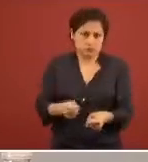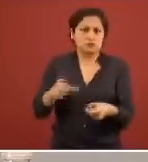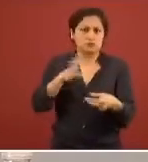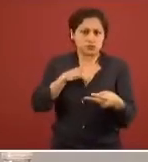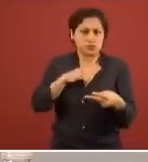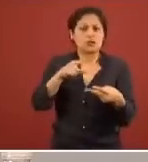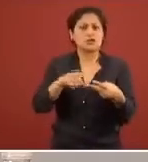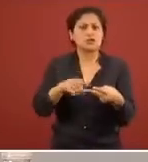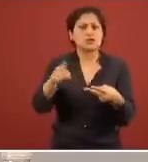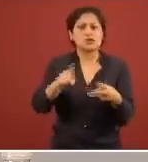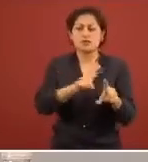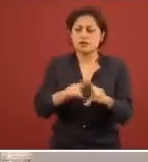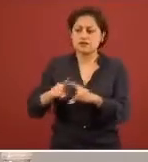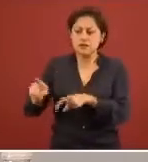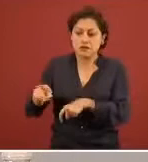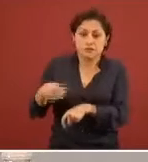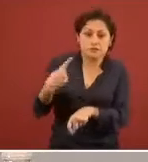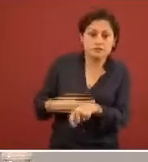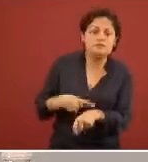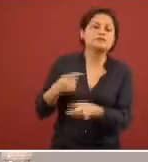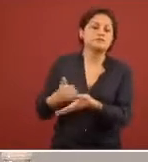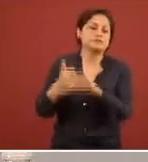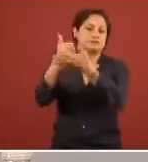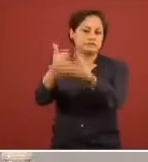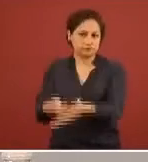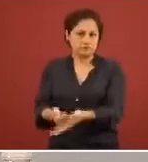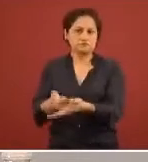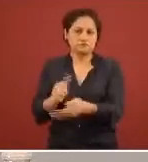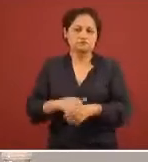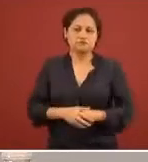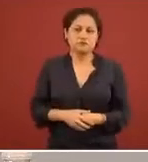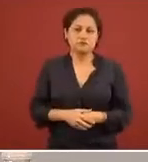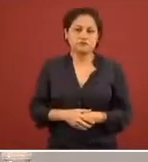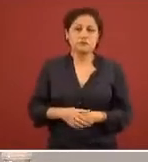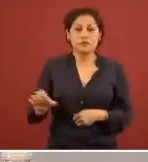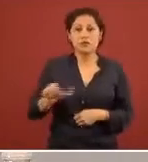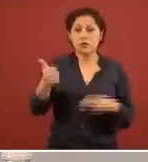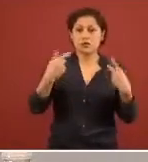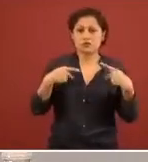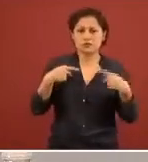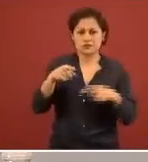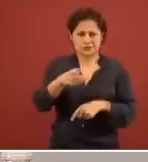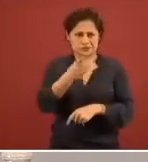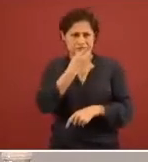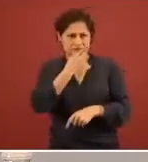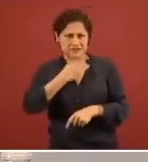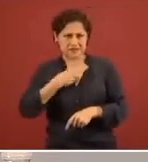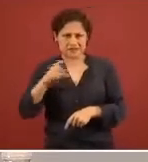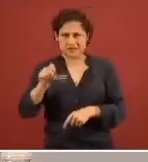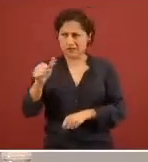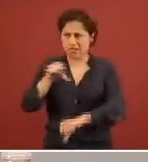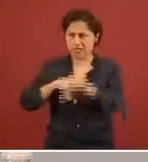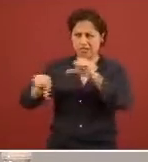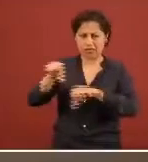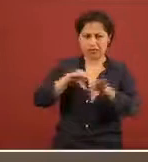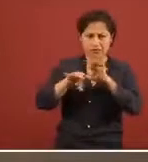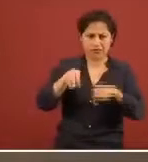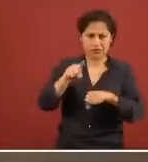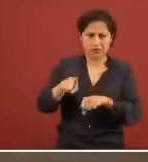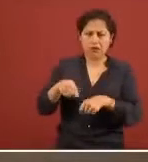demás. No tenemos suplencias que lleven a menos del, como usted lo menciona, sin seguridad social y sin servicio